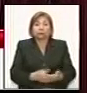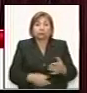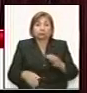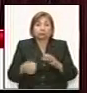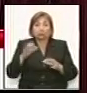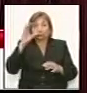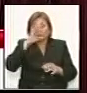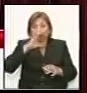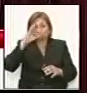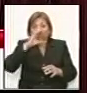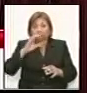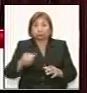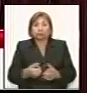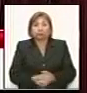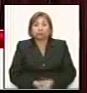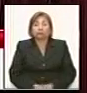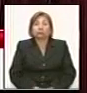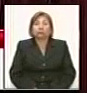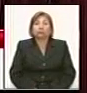salida